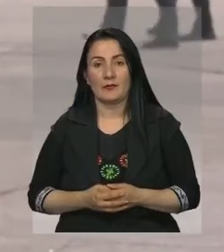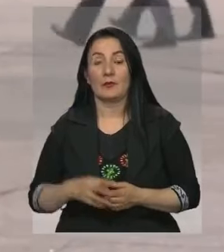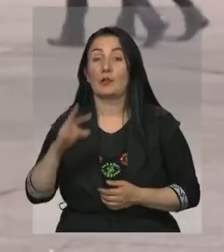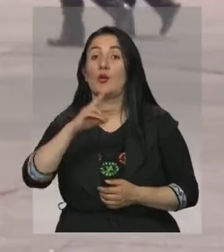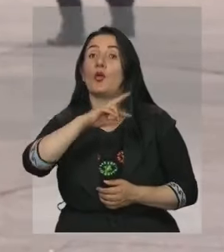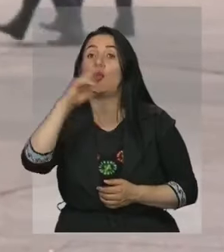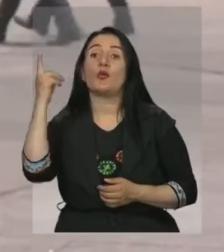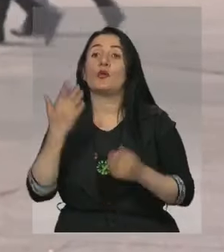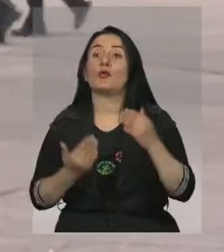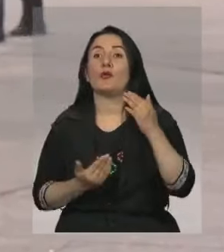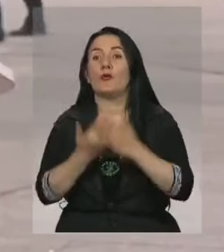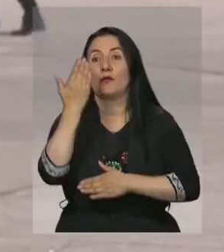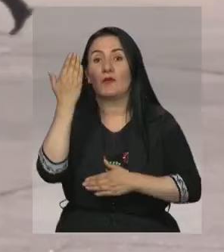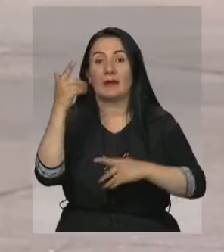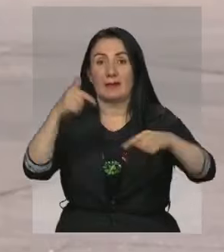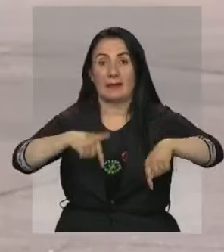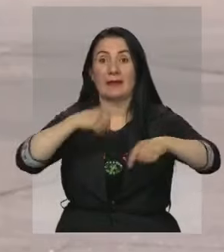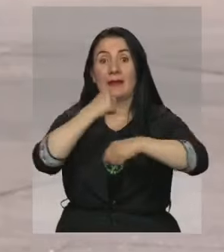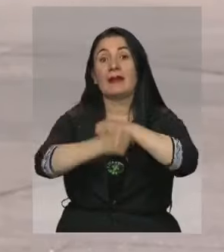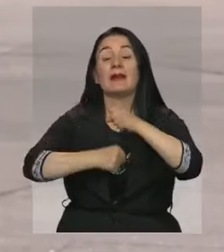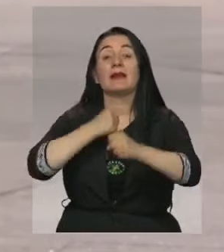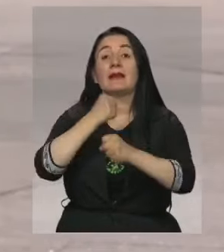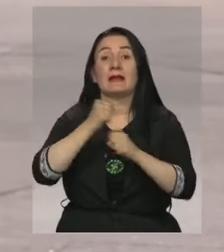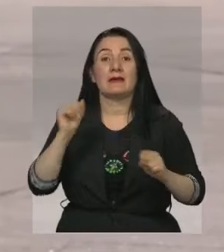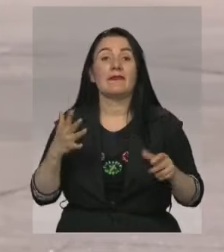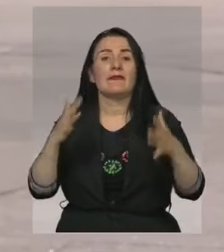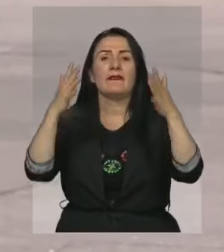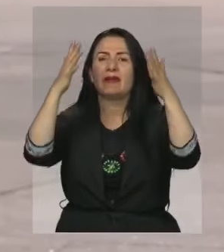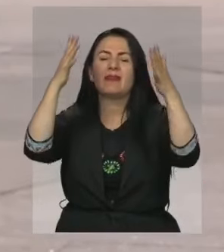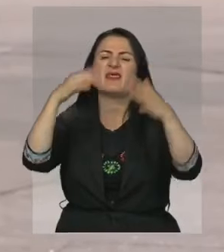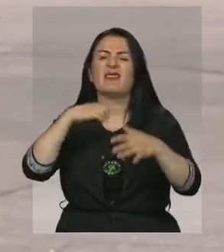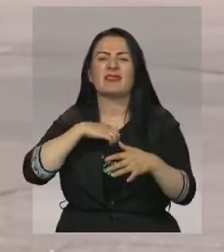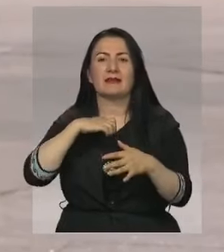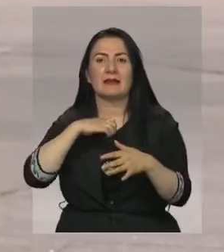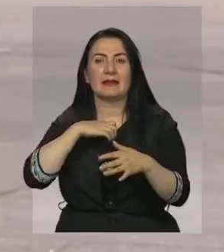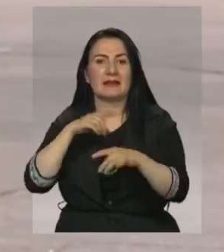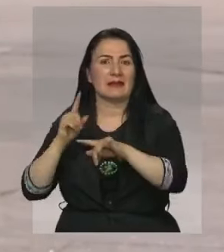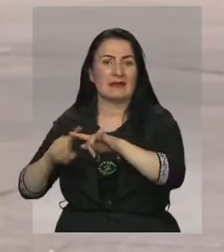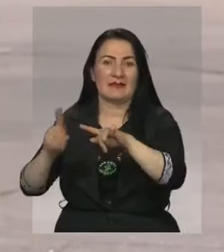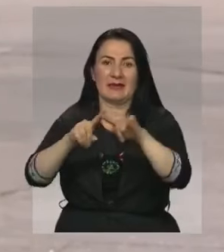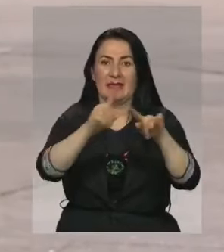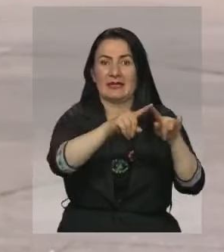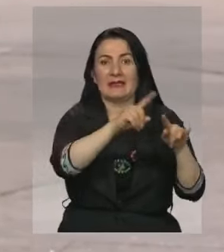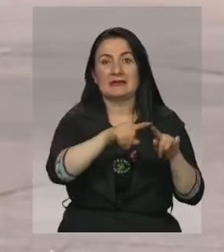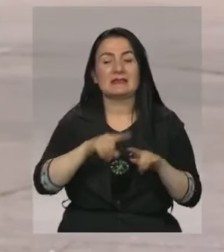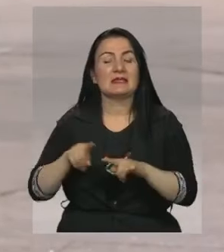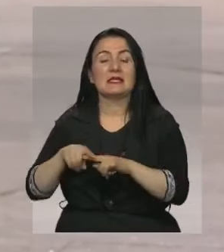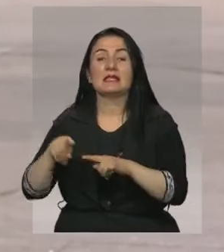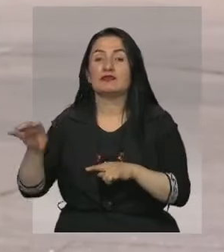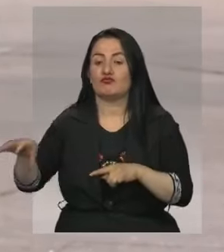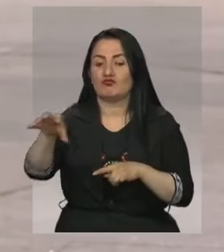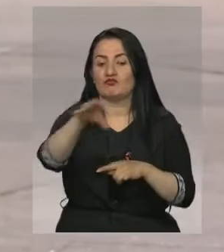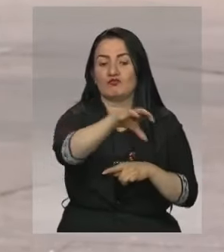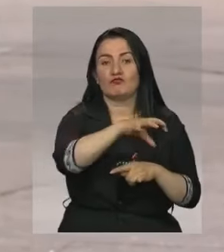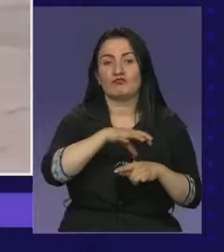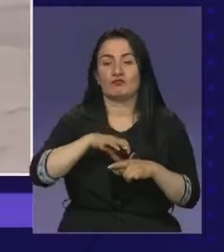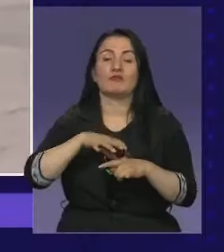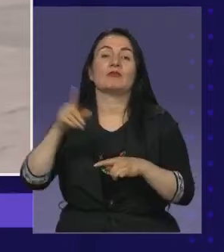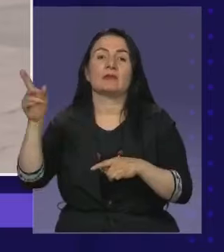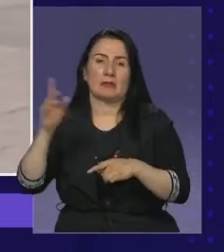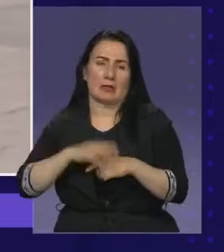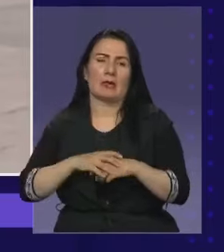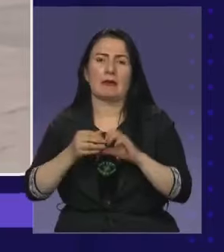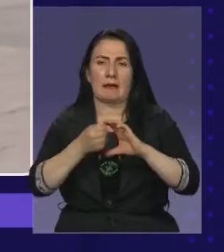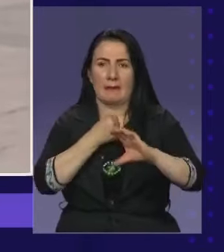Otra de las novedades que viviremos este año es que la feria también se presentará en distintos puntos de la ciudad y, por supuesto, desde Canal Capital